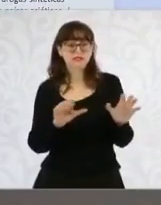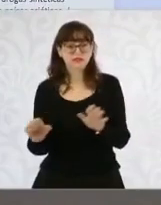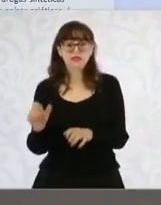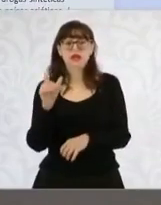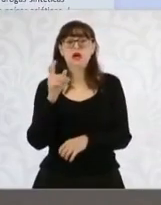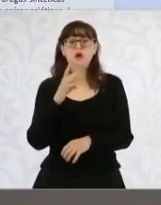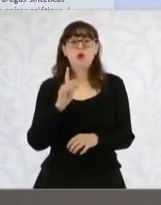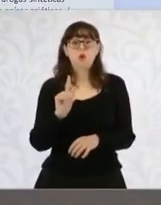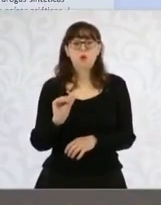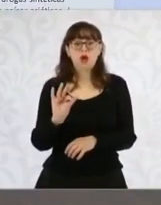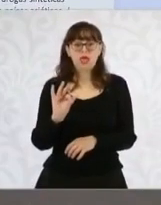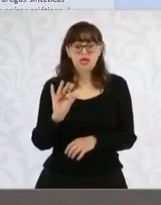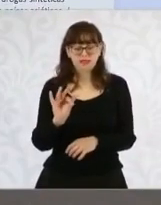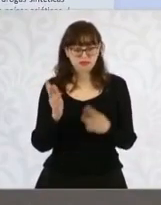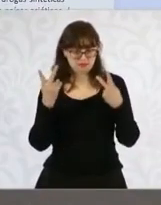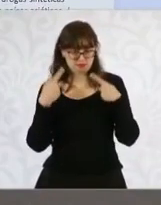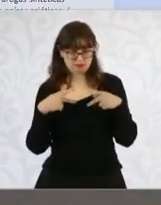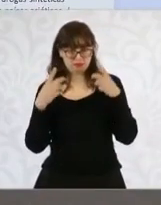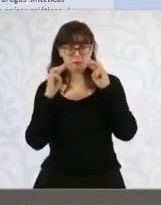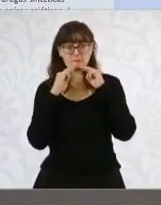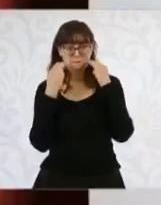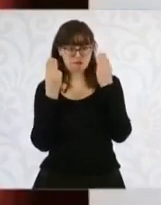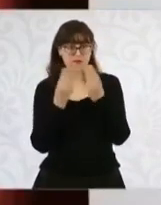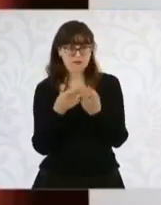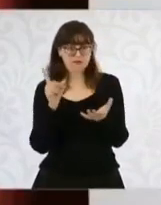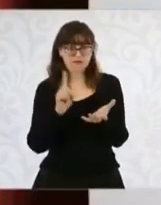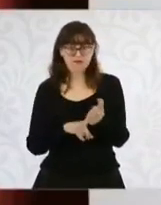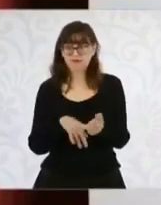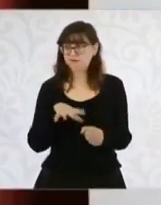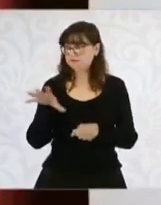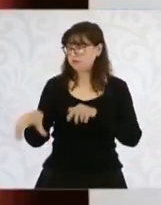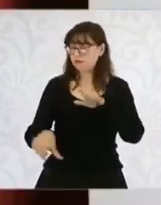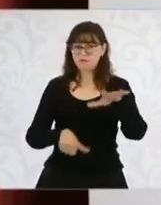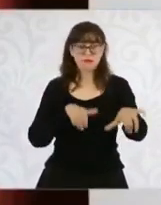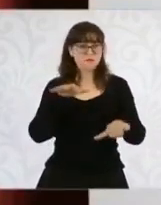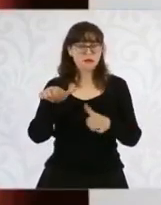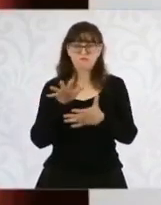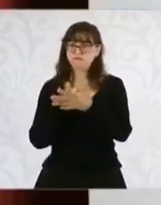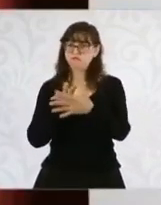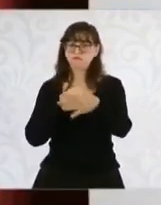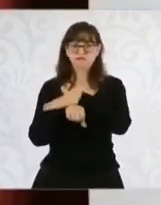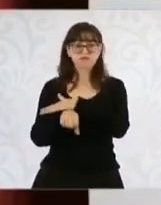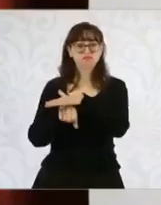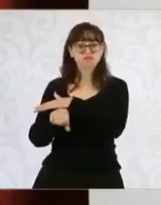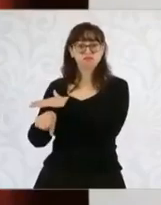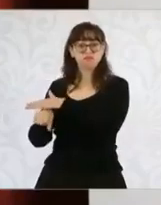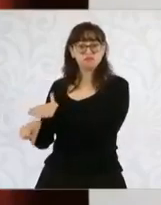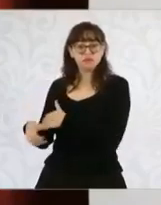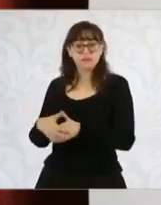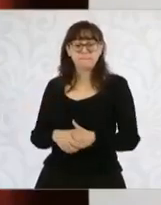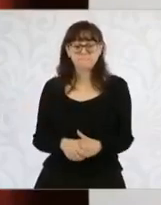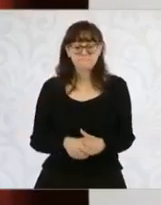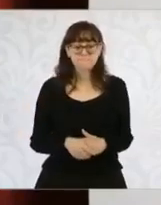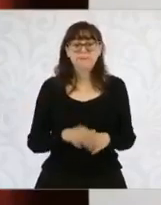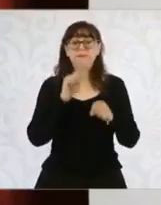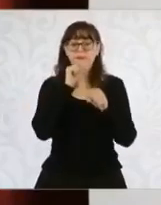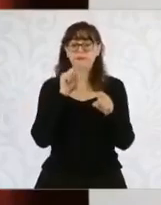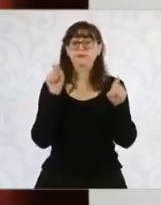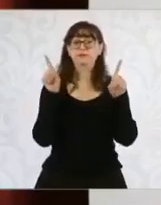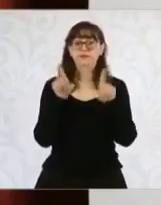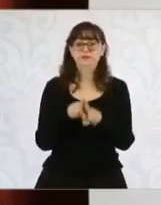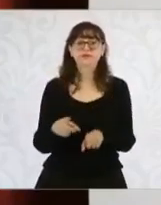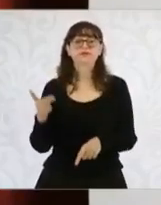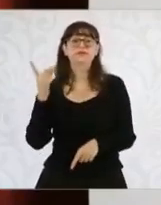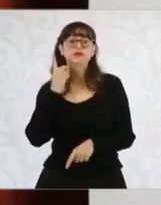personas por violencia relacionada con el tráfico de de drogas se encuentra en proceso de aprobación en el